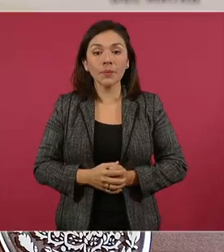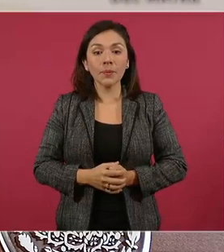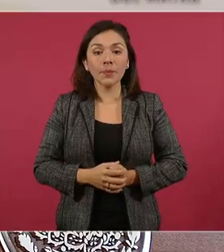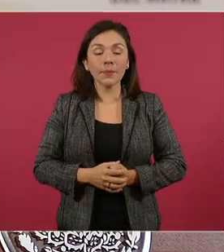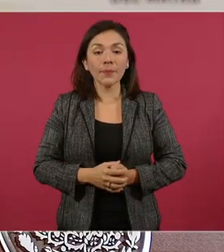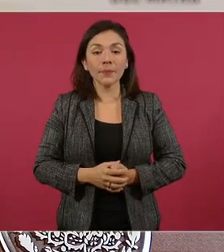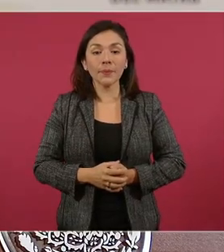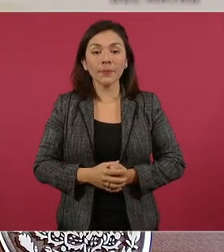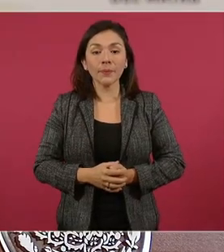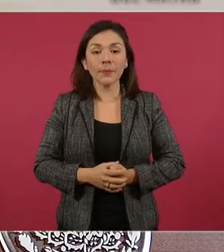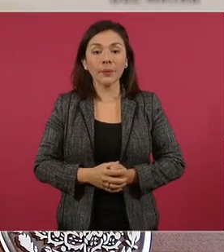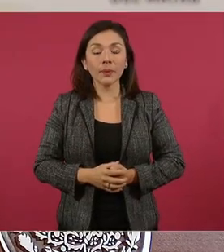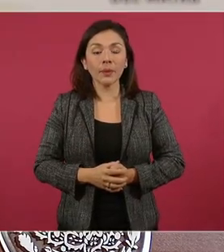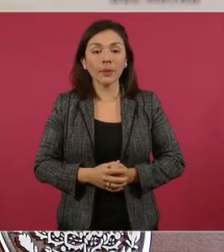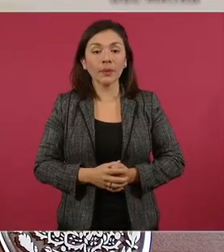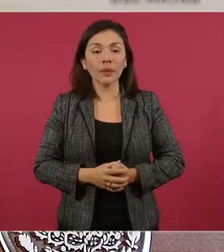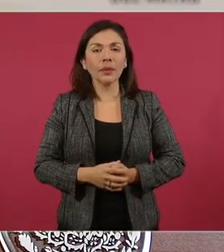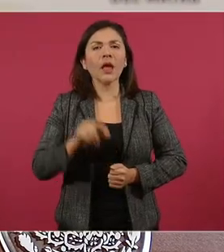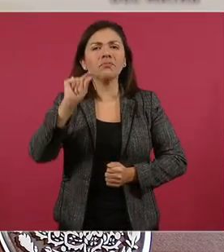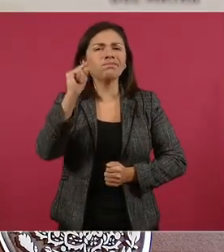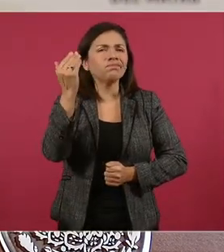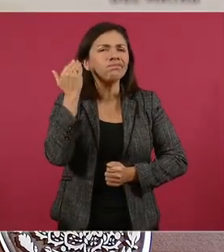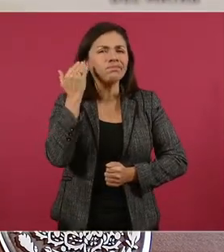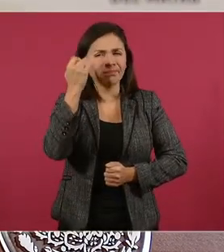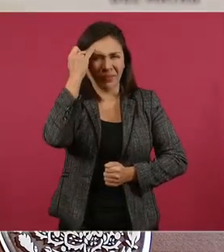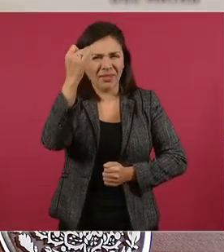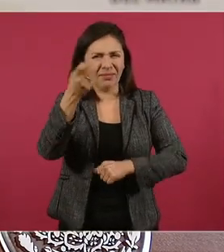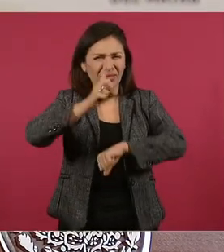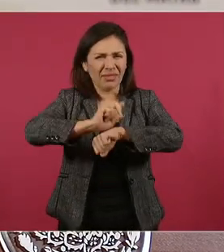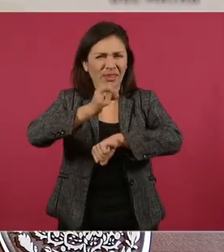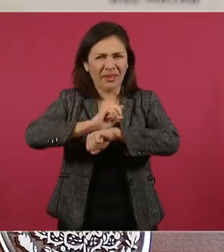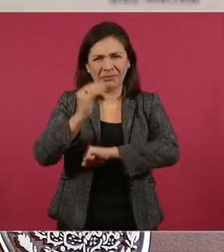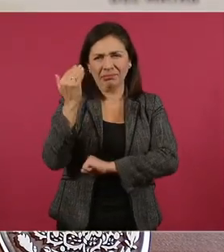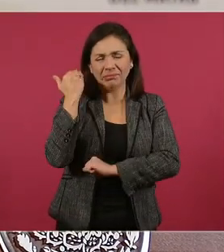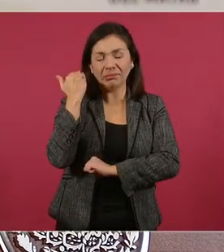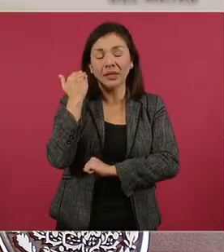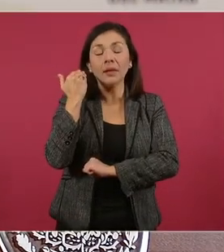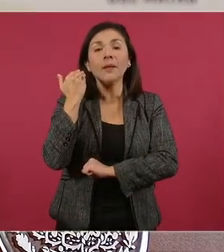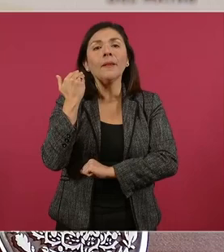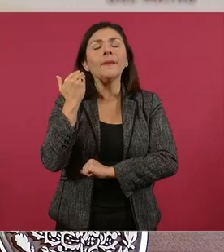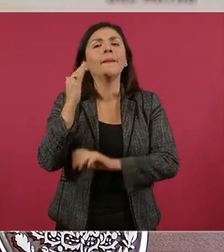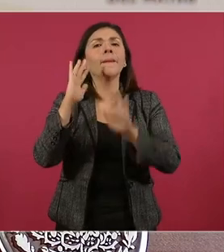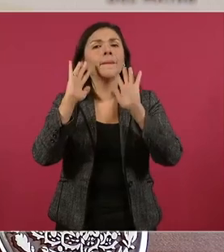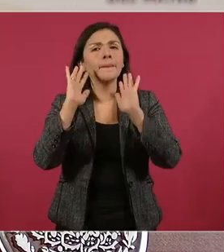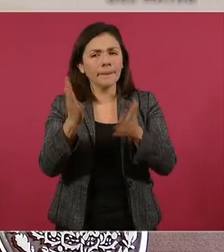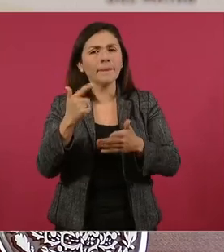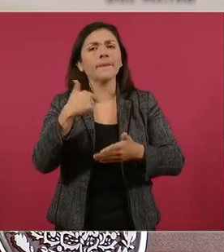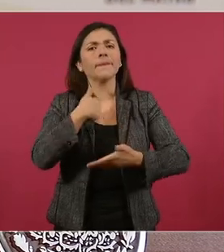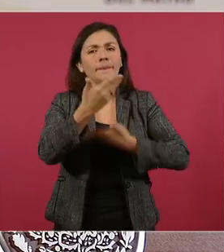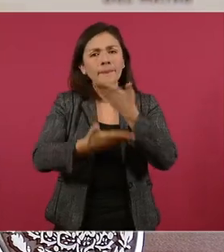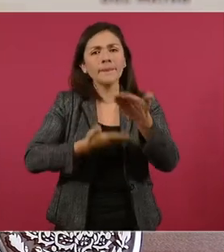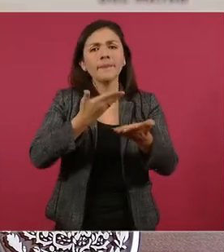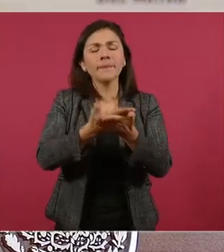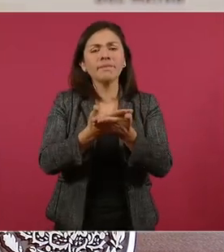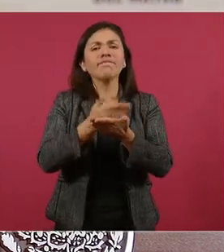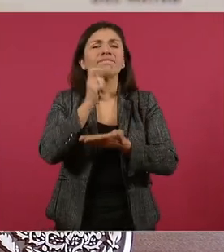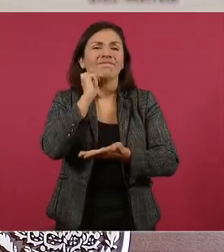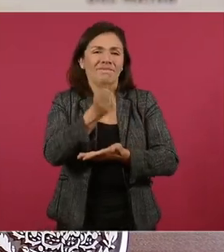Aquí hace unos días se hizo un planteamiento sobre